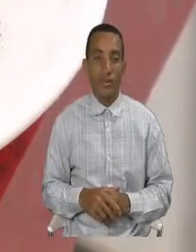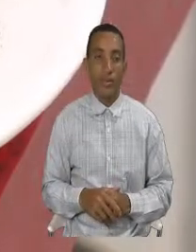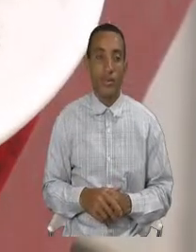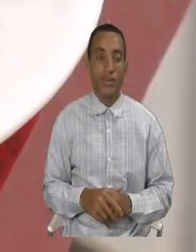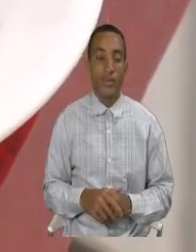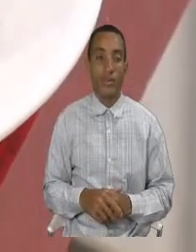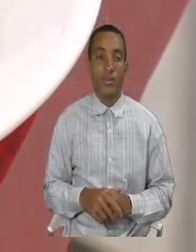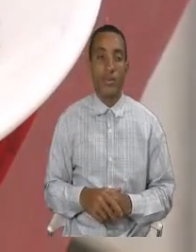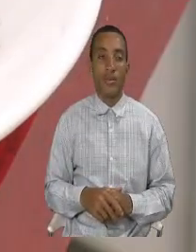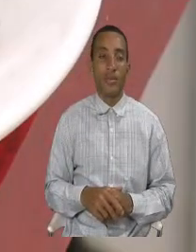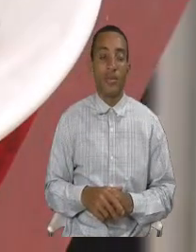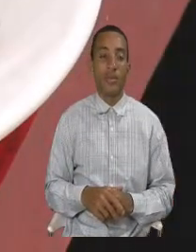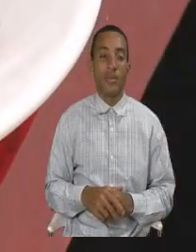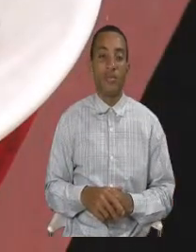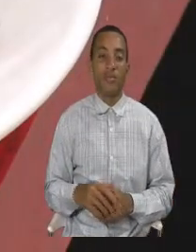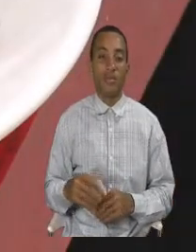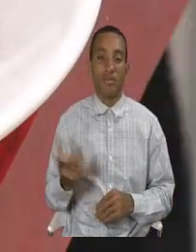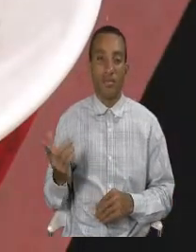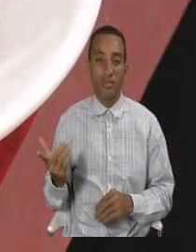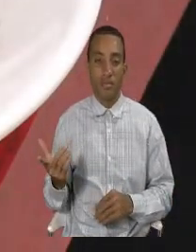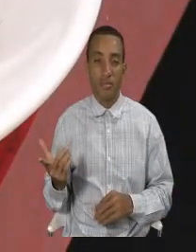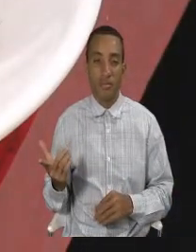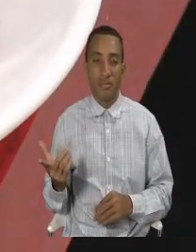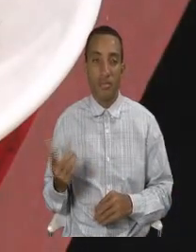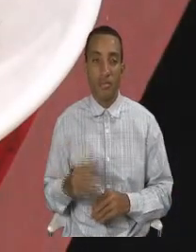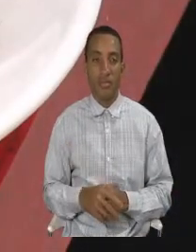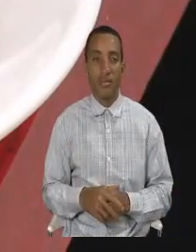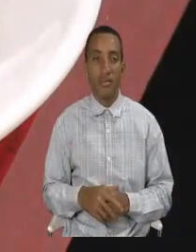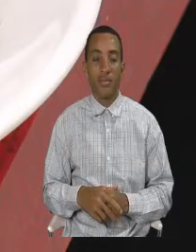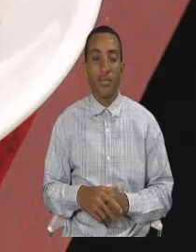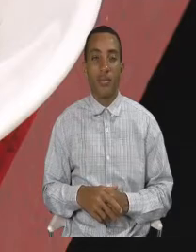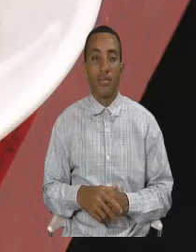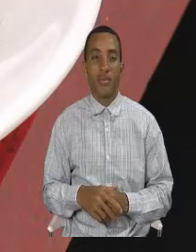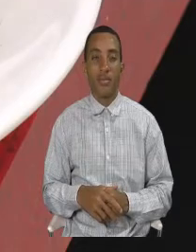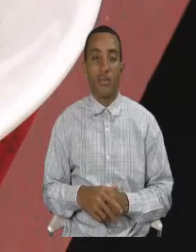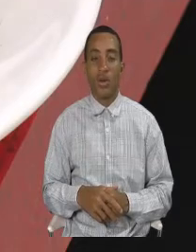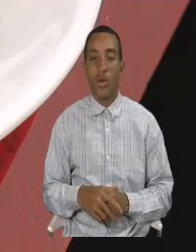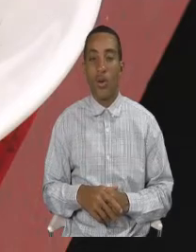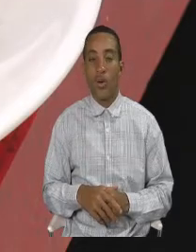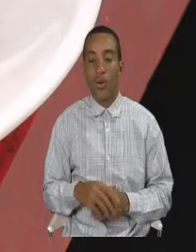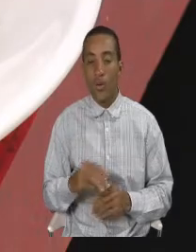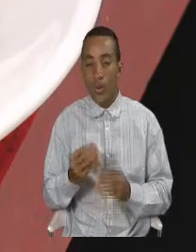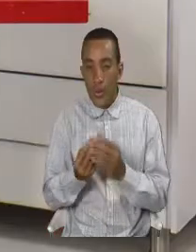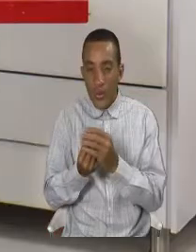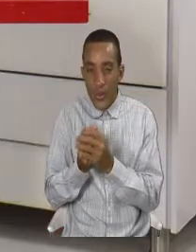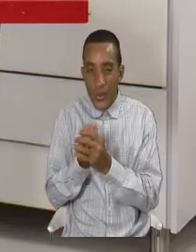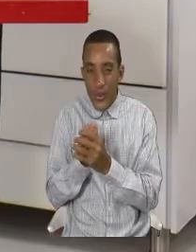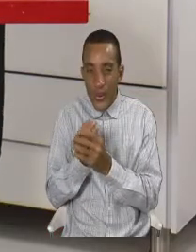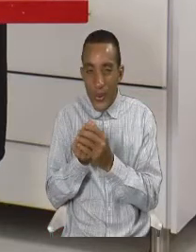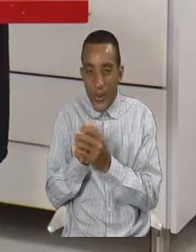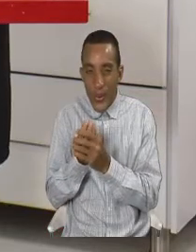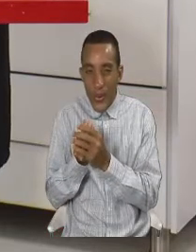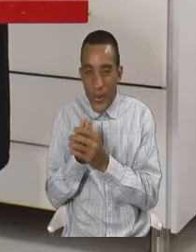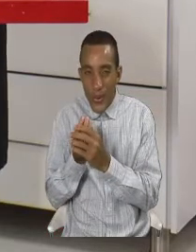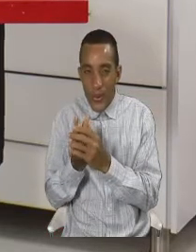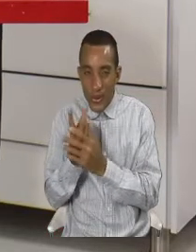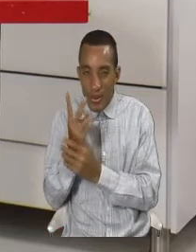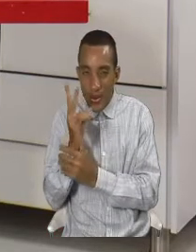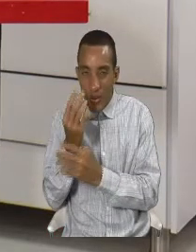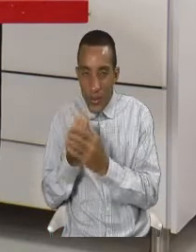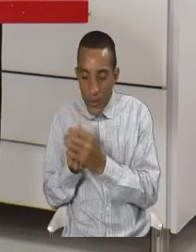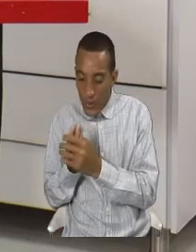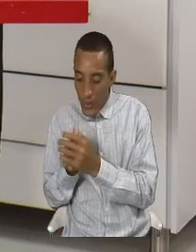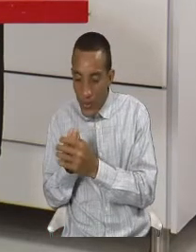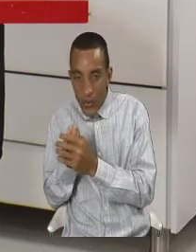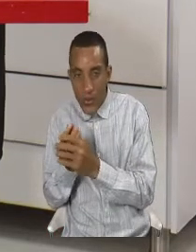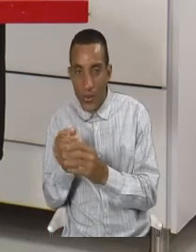y vamos a ponerle acá las hojitas como para decorar. Esto lo pueden acompañar con que con